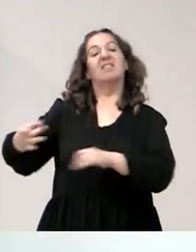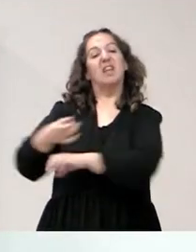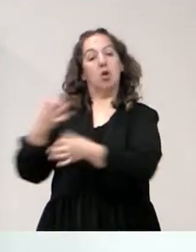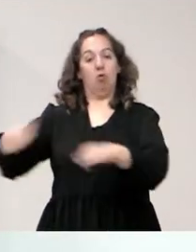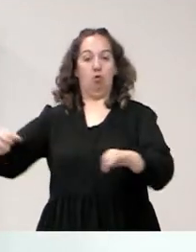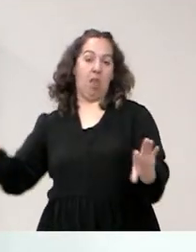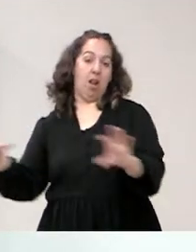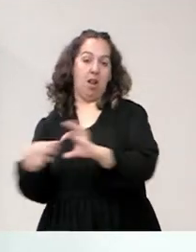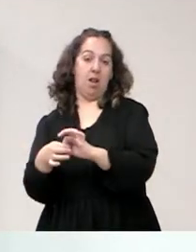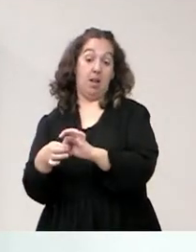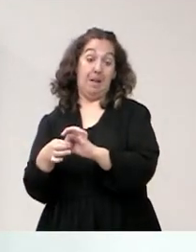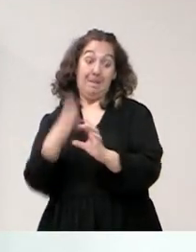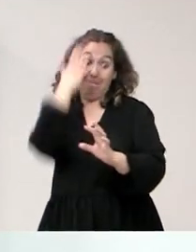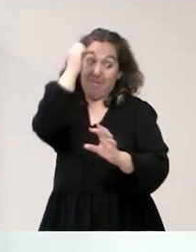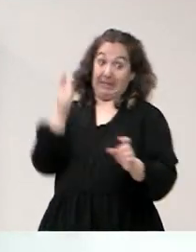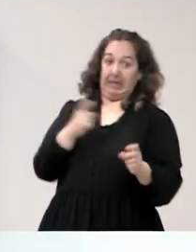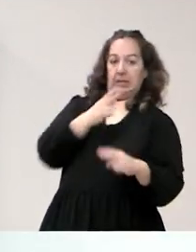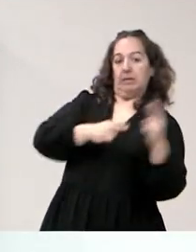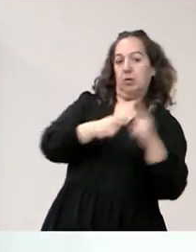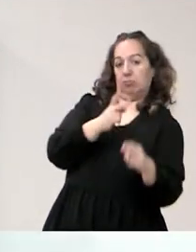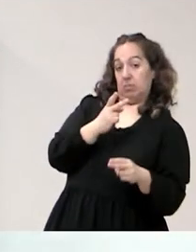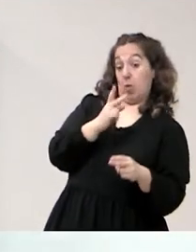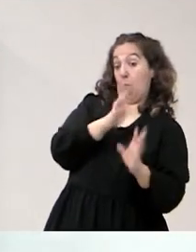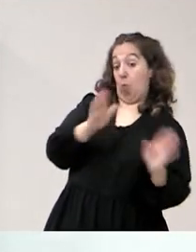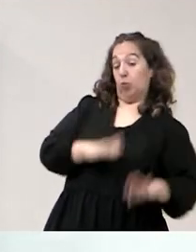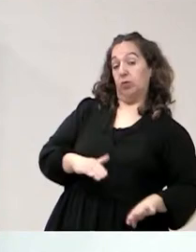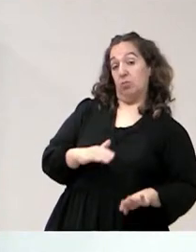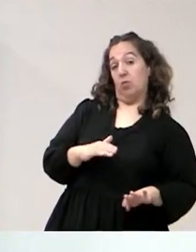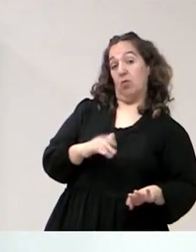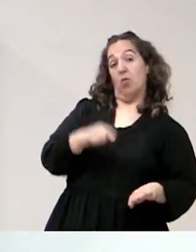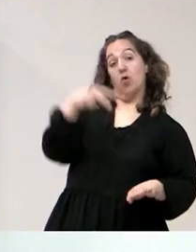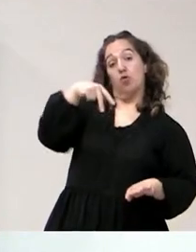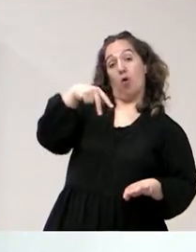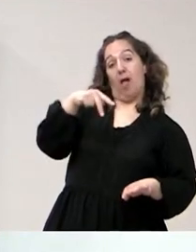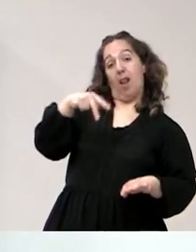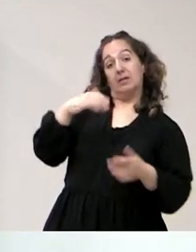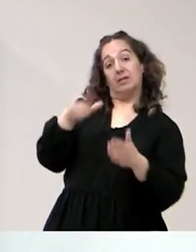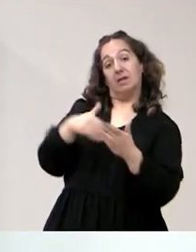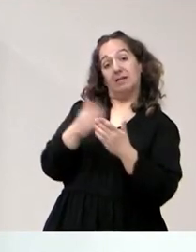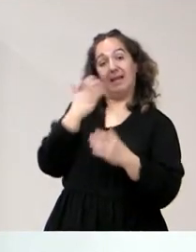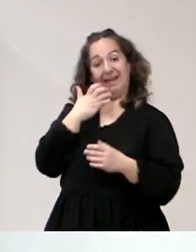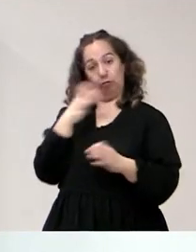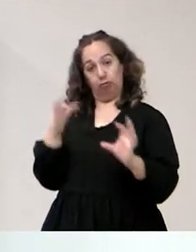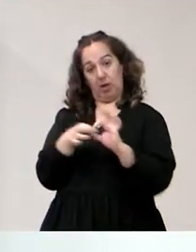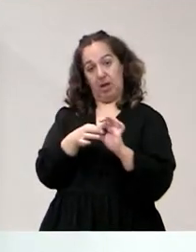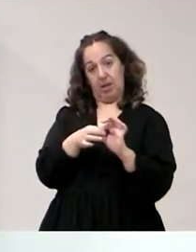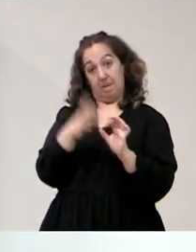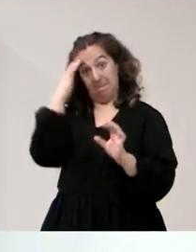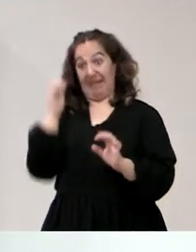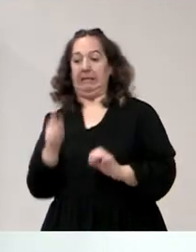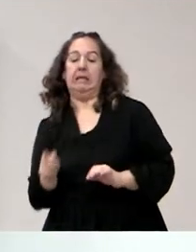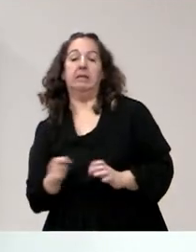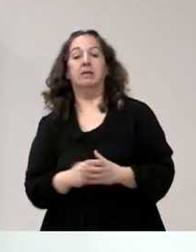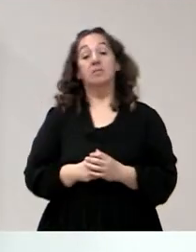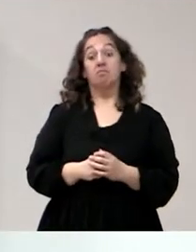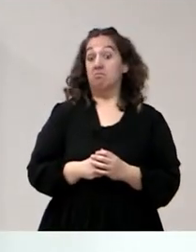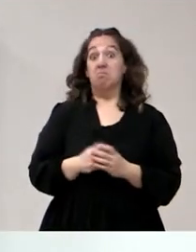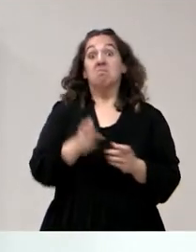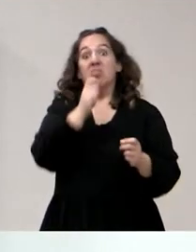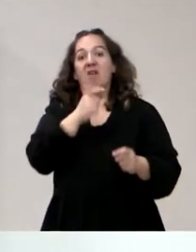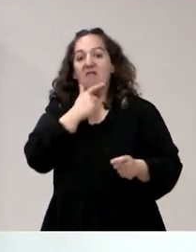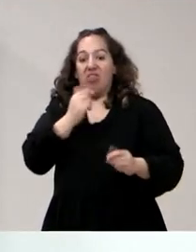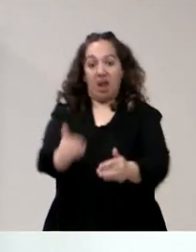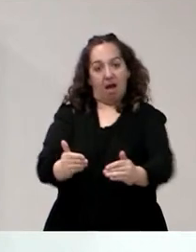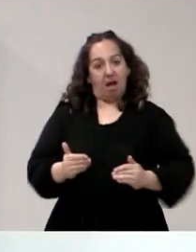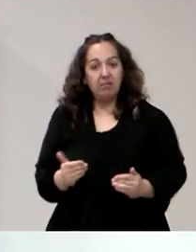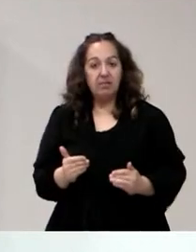mientras construimos el tramo final entre noales Y reinosa eso nos va a permitir anticipar